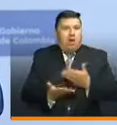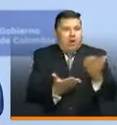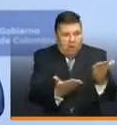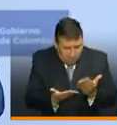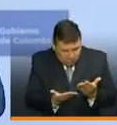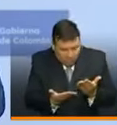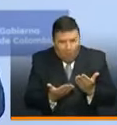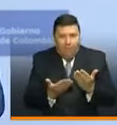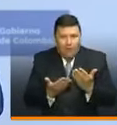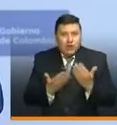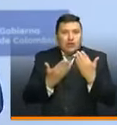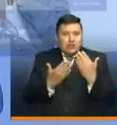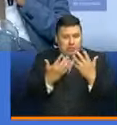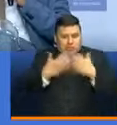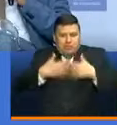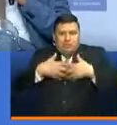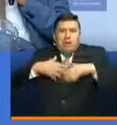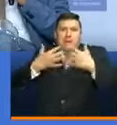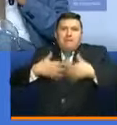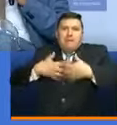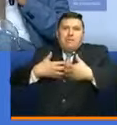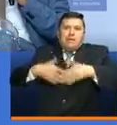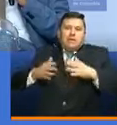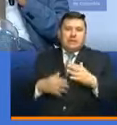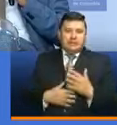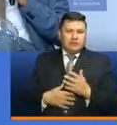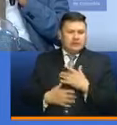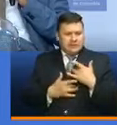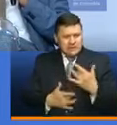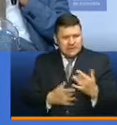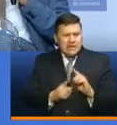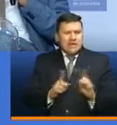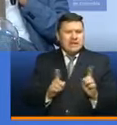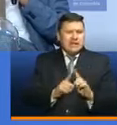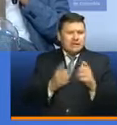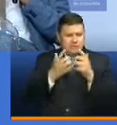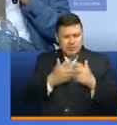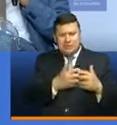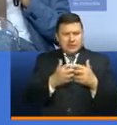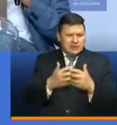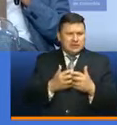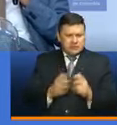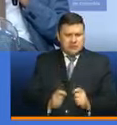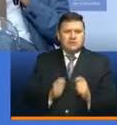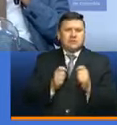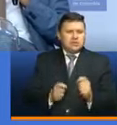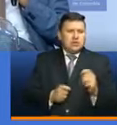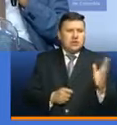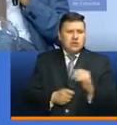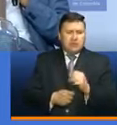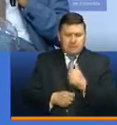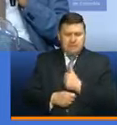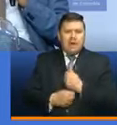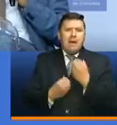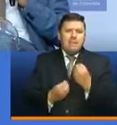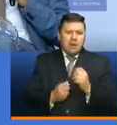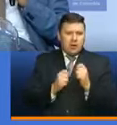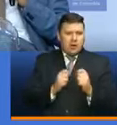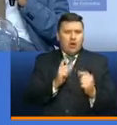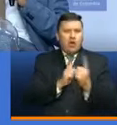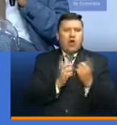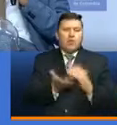ser producidas a escala, ver la generosidad de las diferentes industrias dando todo de sí para tratar de encontrar